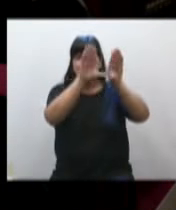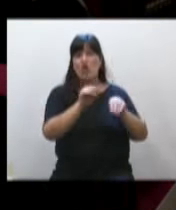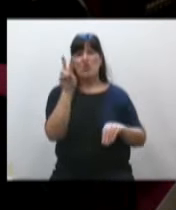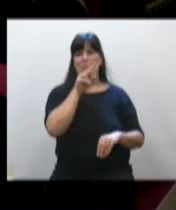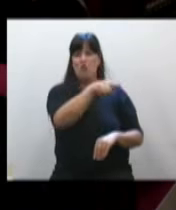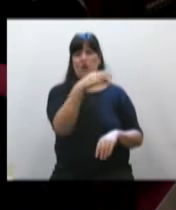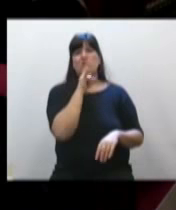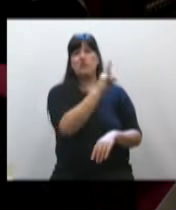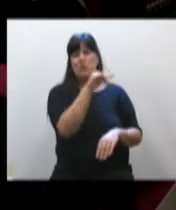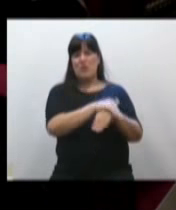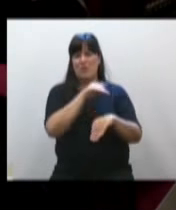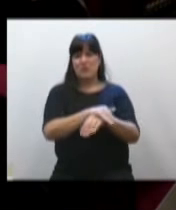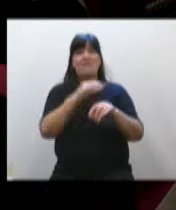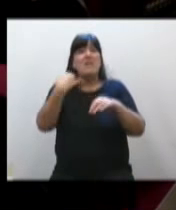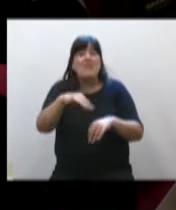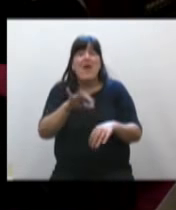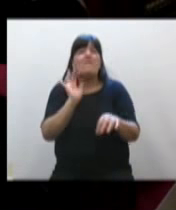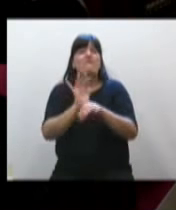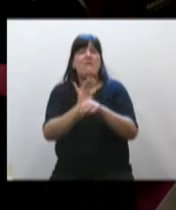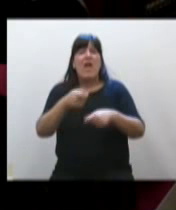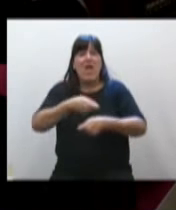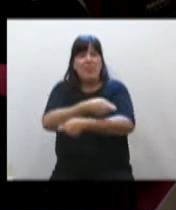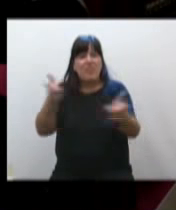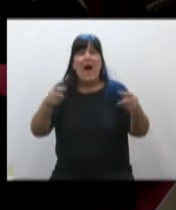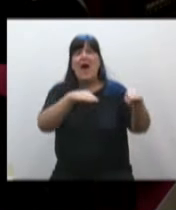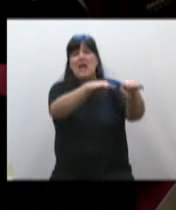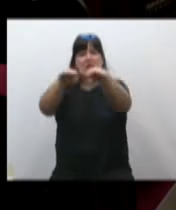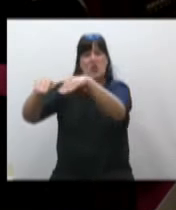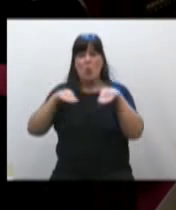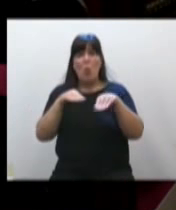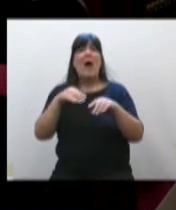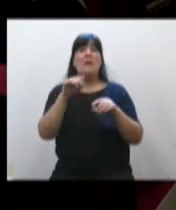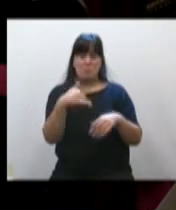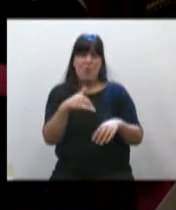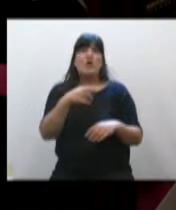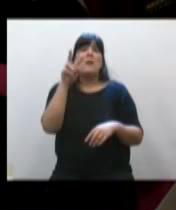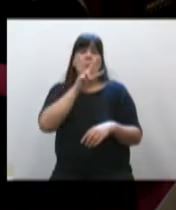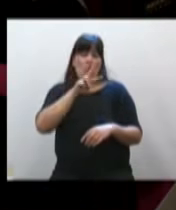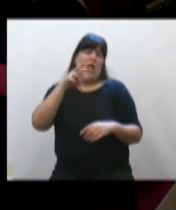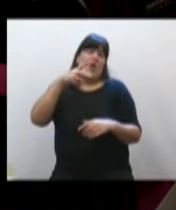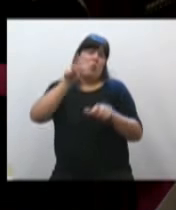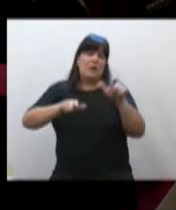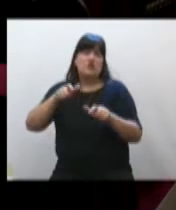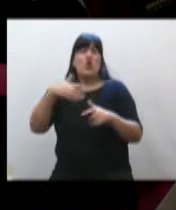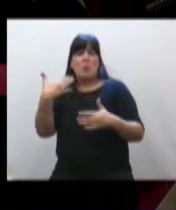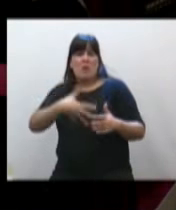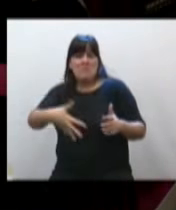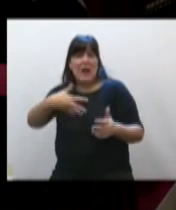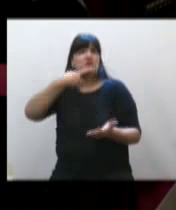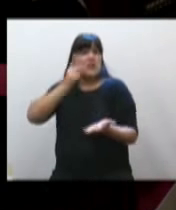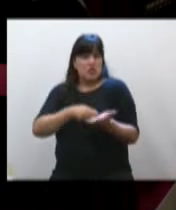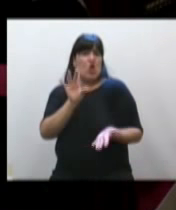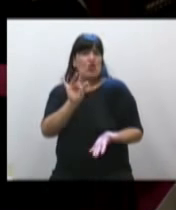cruel. No podemos responder desde el Estado con el Código Penal, con la condena, con la muerte. El